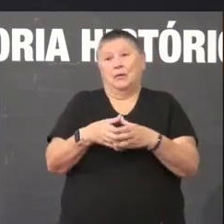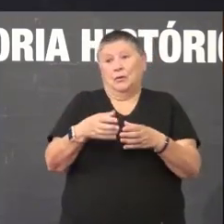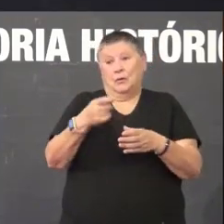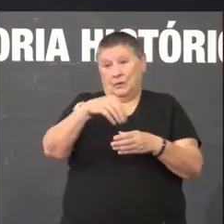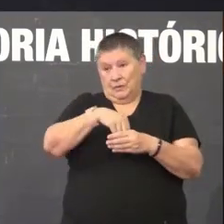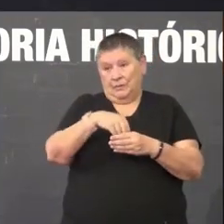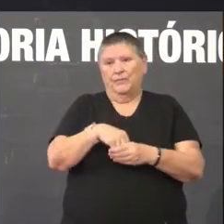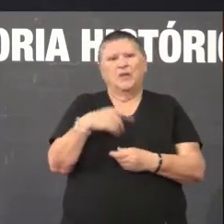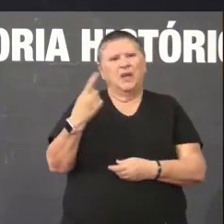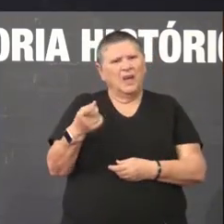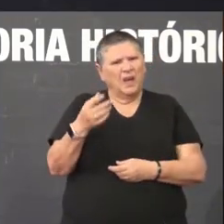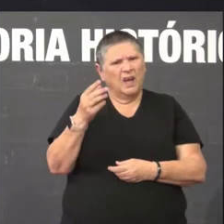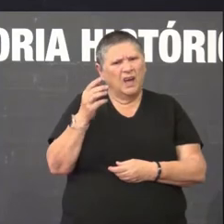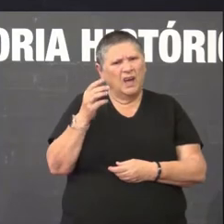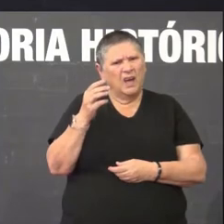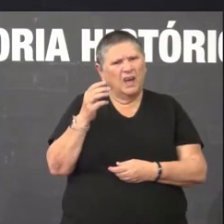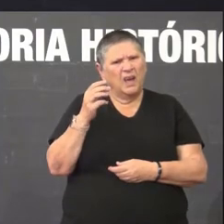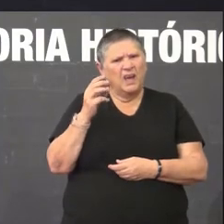MCG.